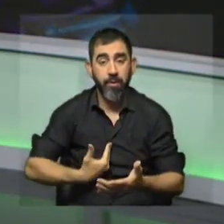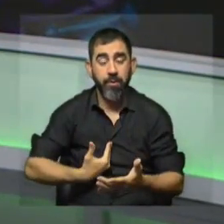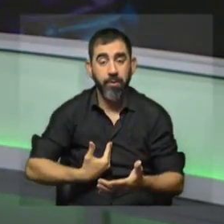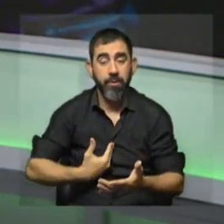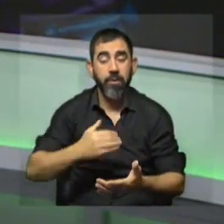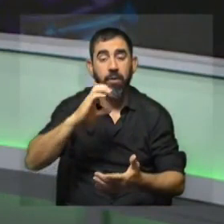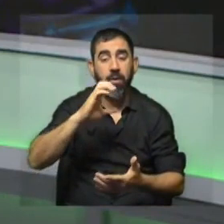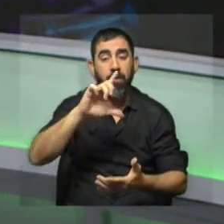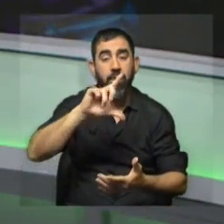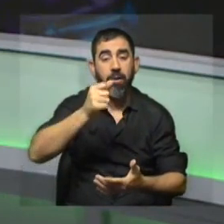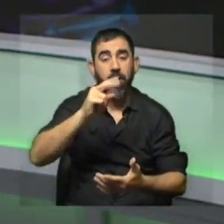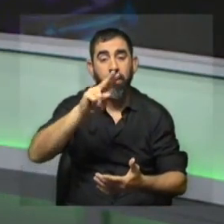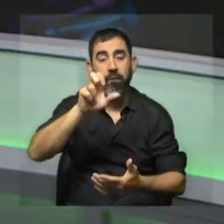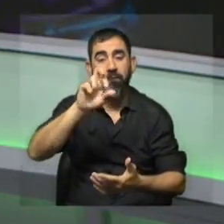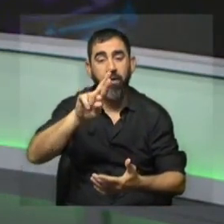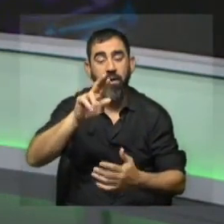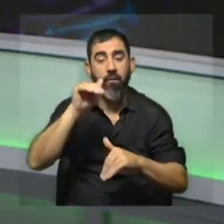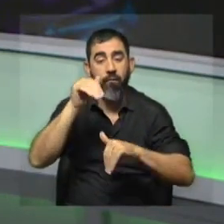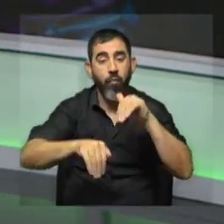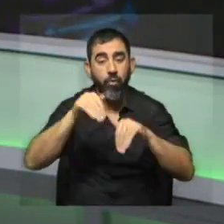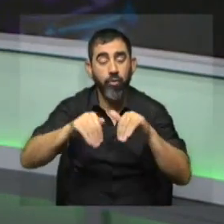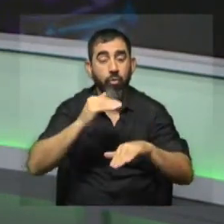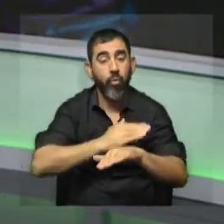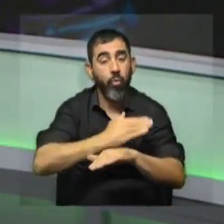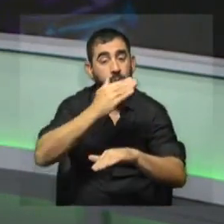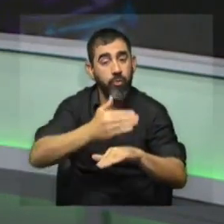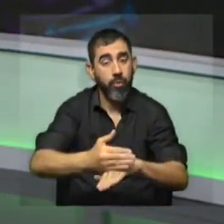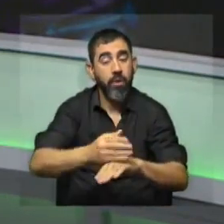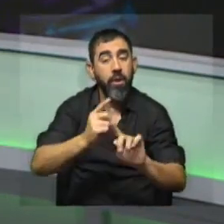Claver Carone, tras una votación con consecuencia, además